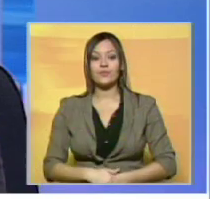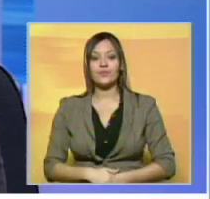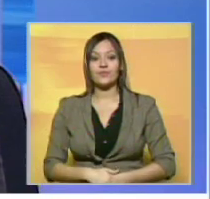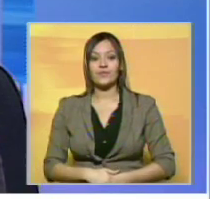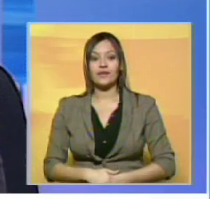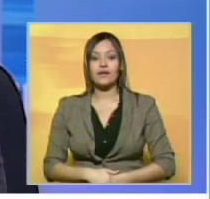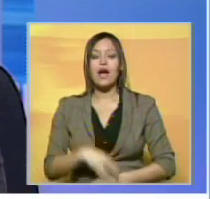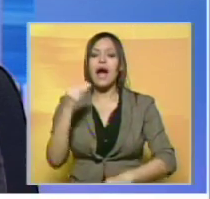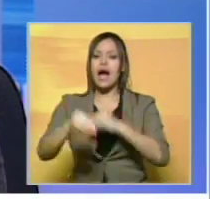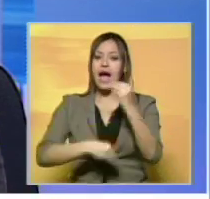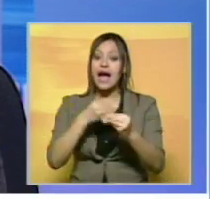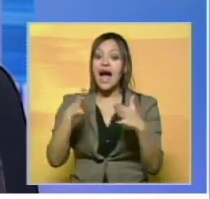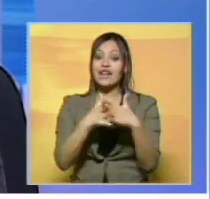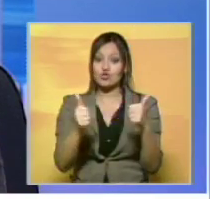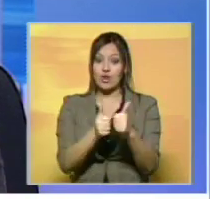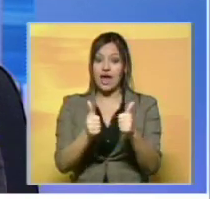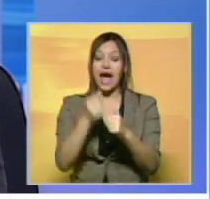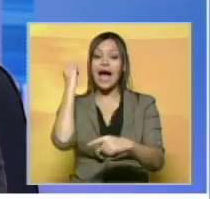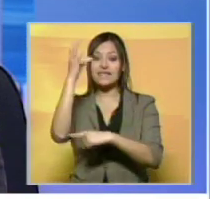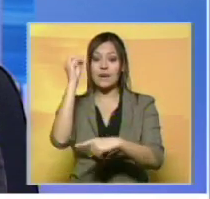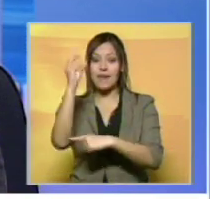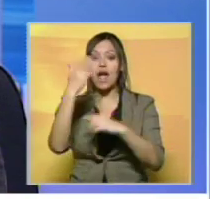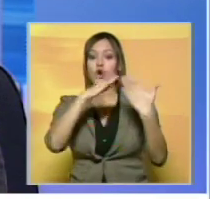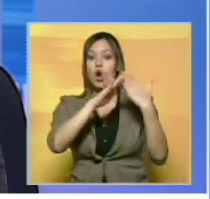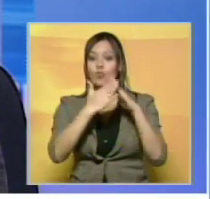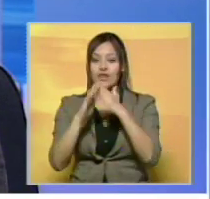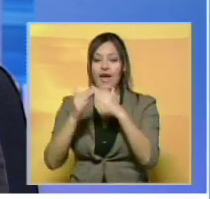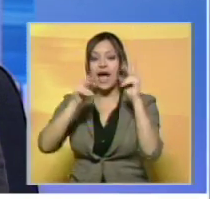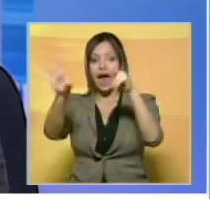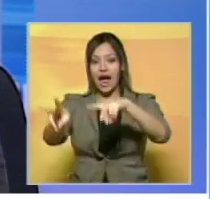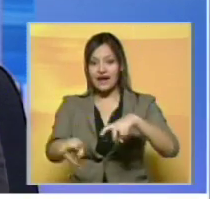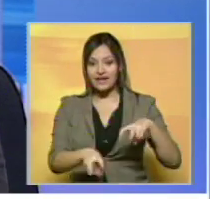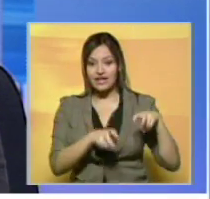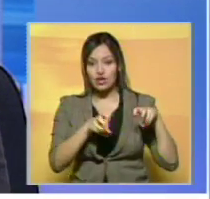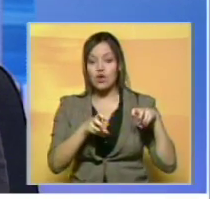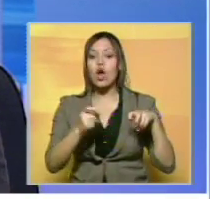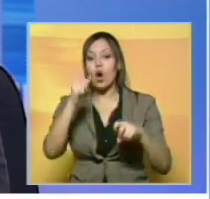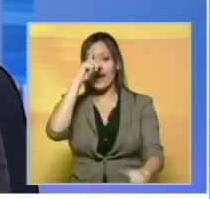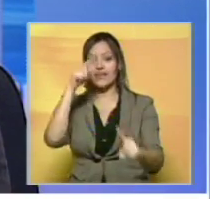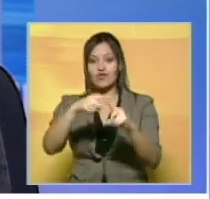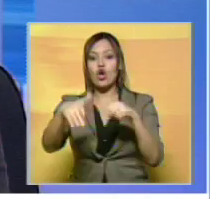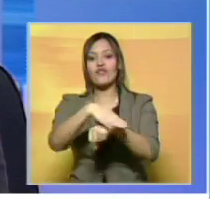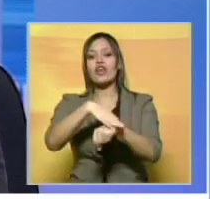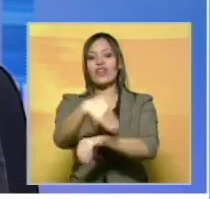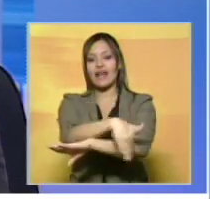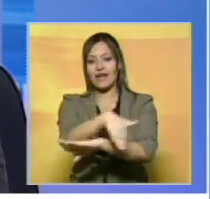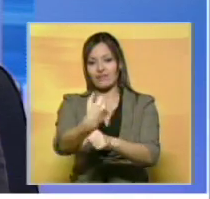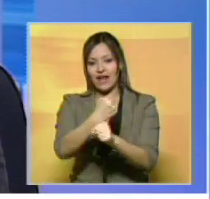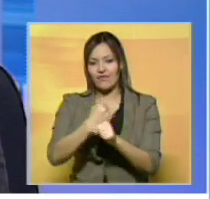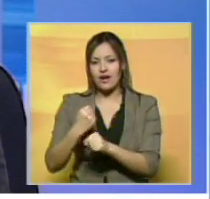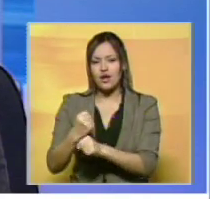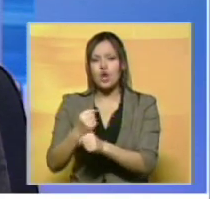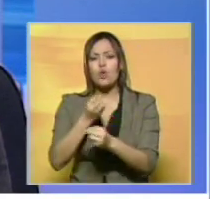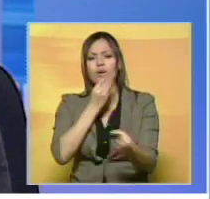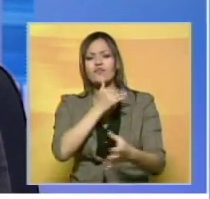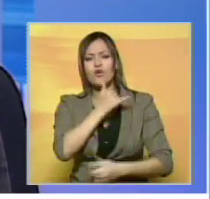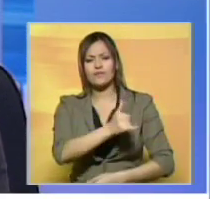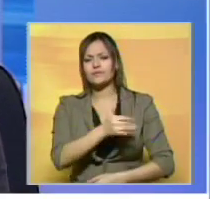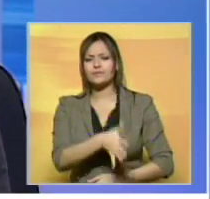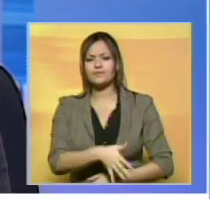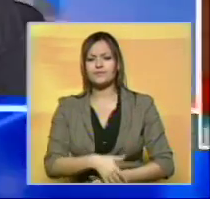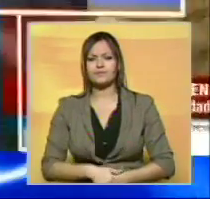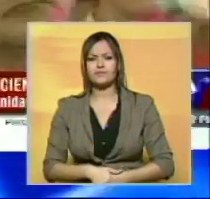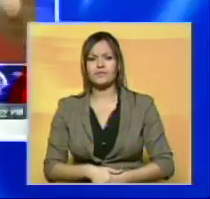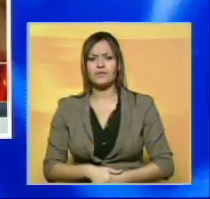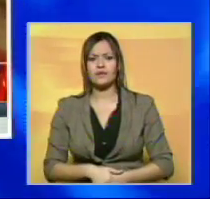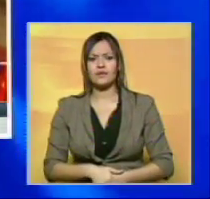Cabello, realiza en el estado Anzoátegui una asamblea con comunidades agrícolas de Freites como parte del gobierno de calle. Escuchemos parte de sus declaraciones. A